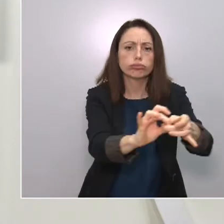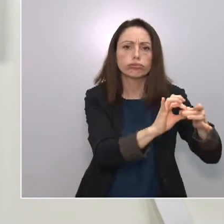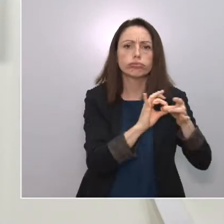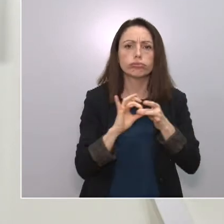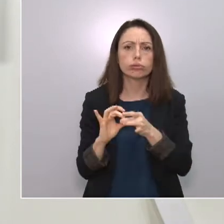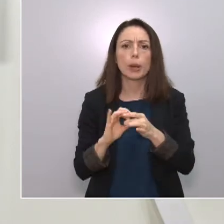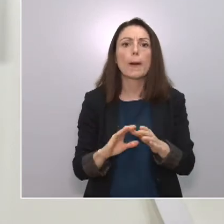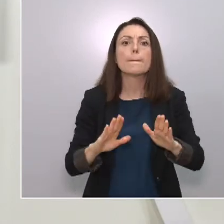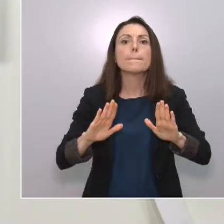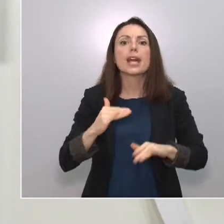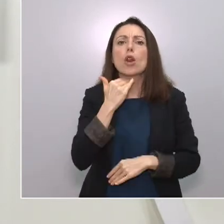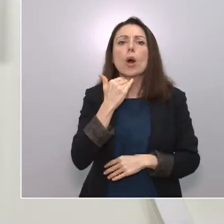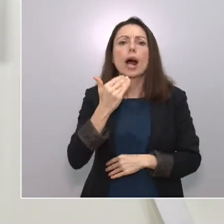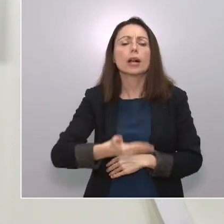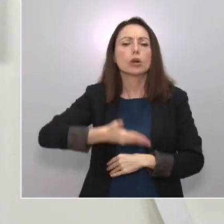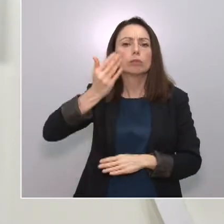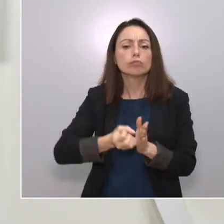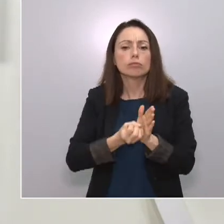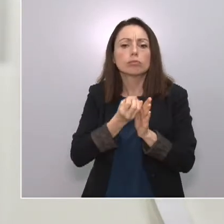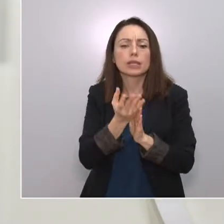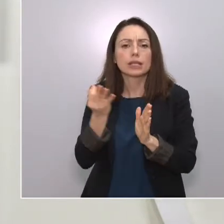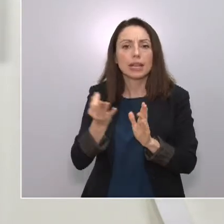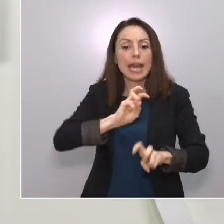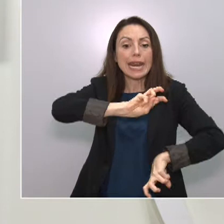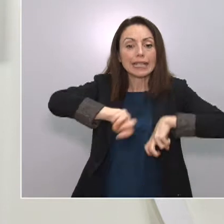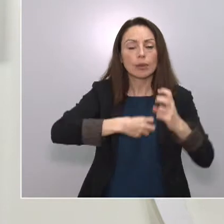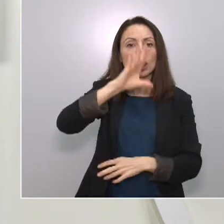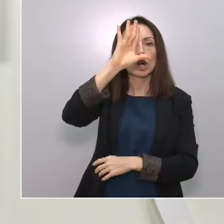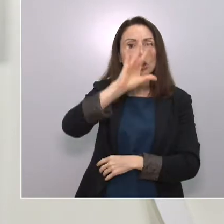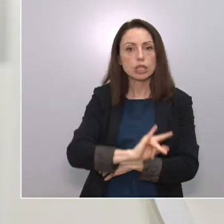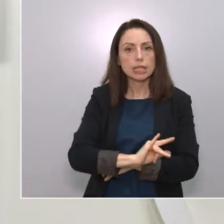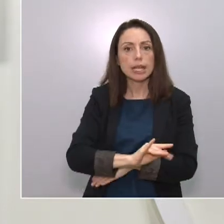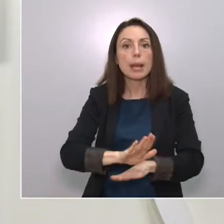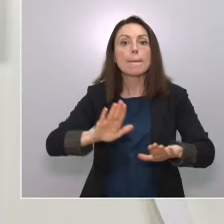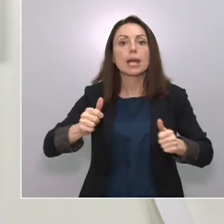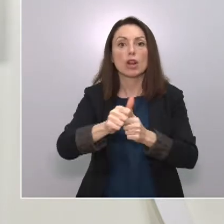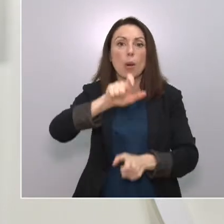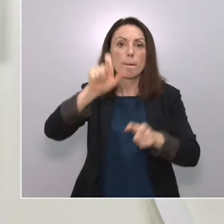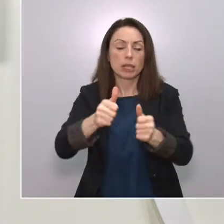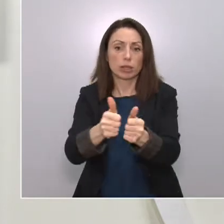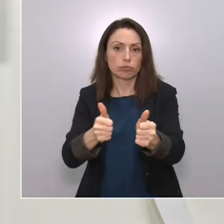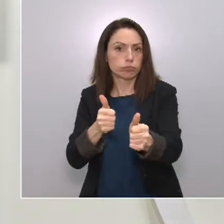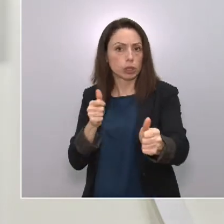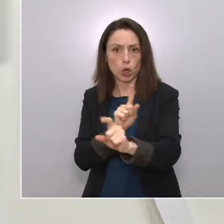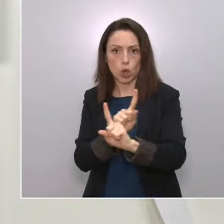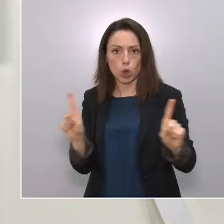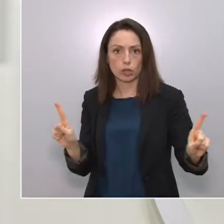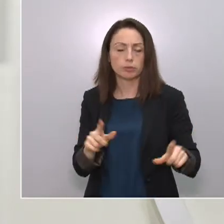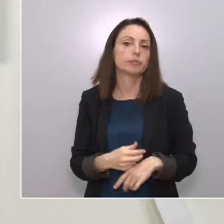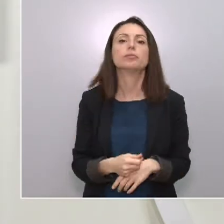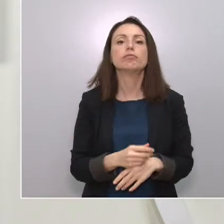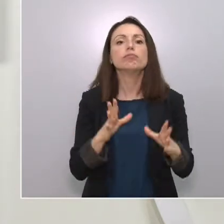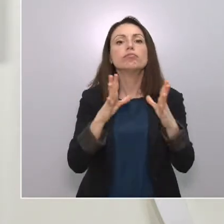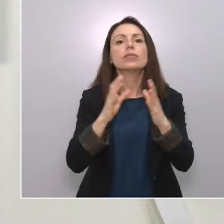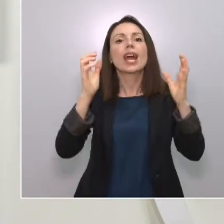una premisa fundamental. Reactivación sí, pero sin dejar a nadie atrás. Llegar a